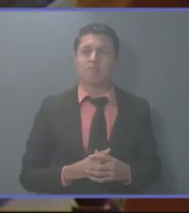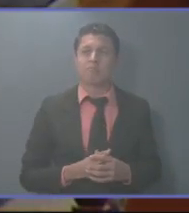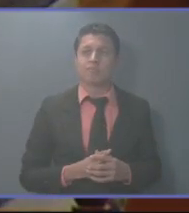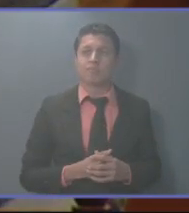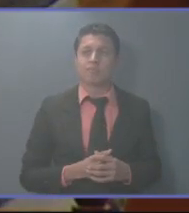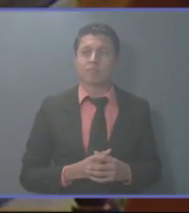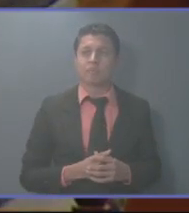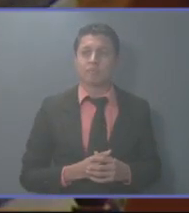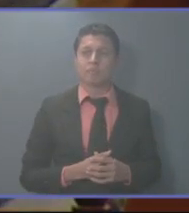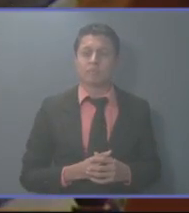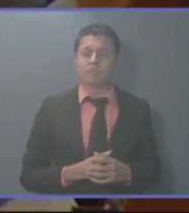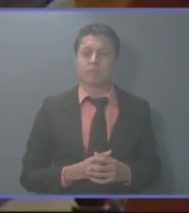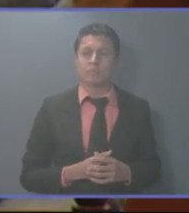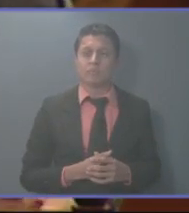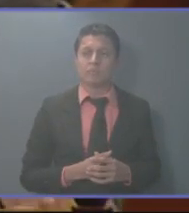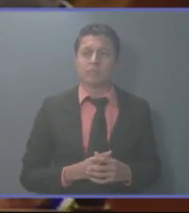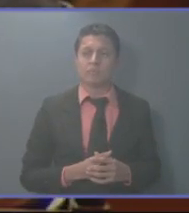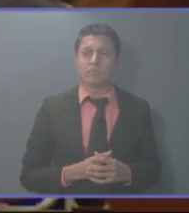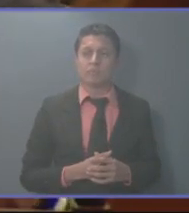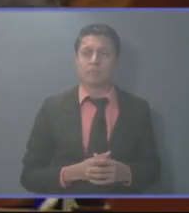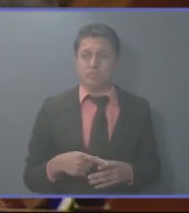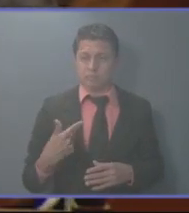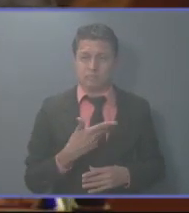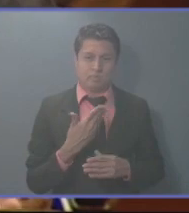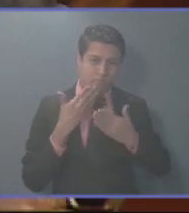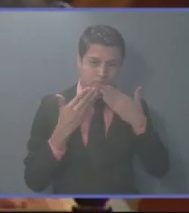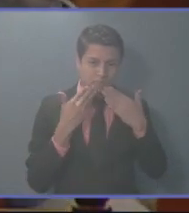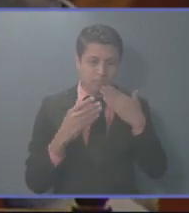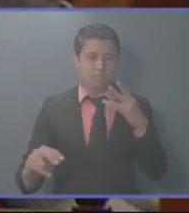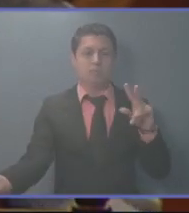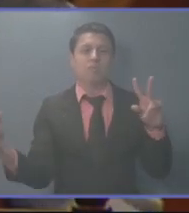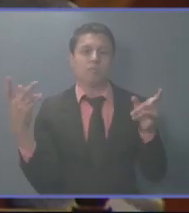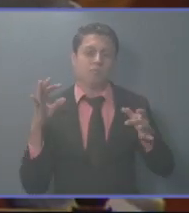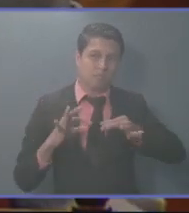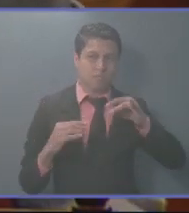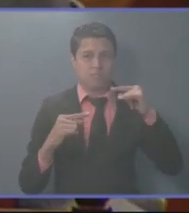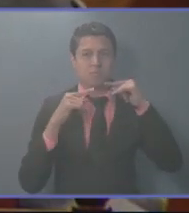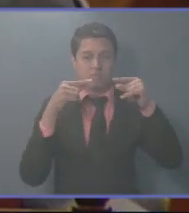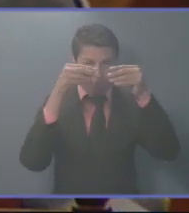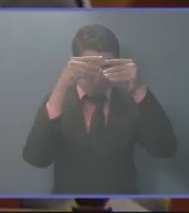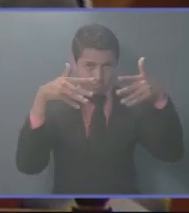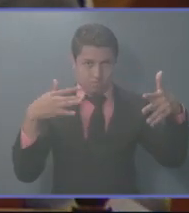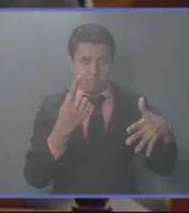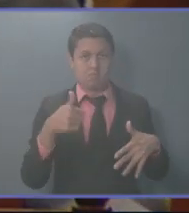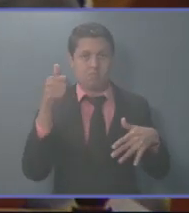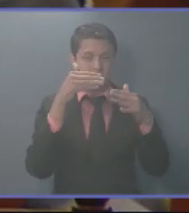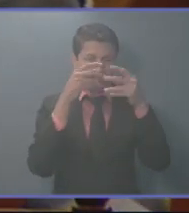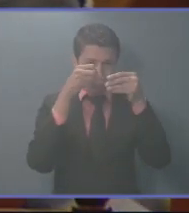Cuando nos referimos a las relaciones de mando,